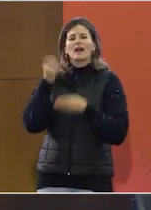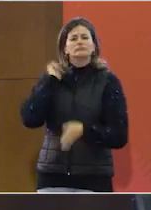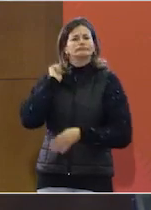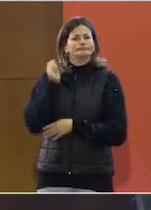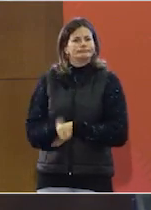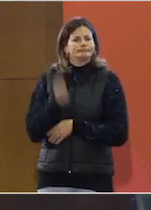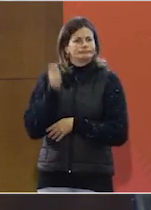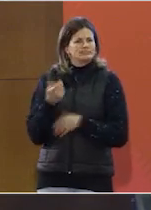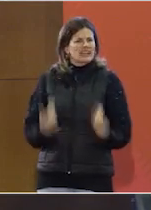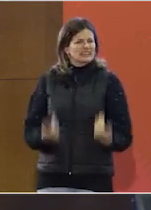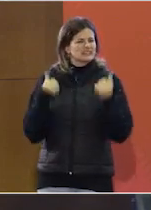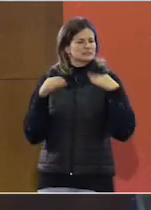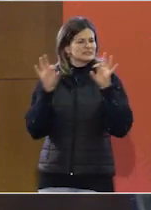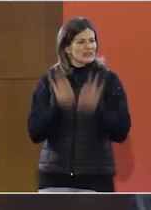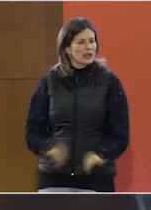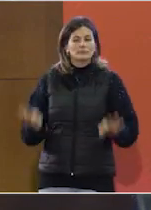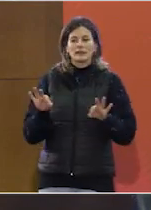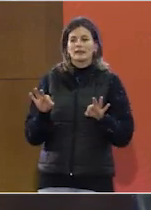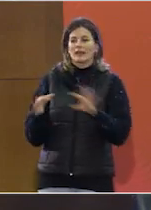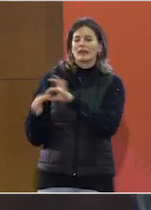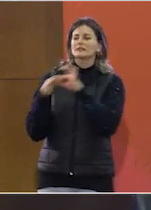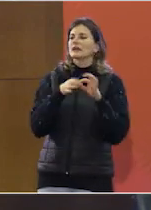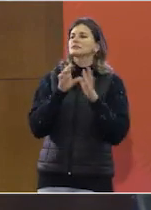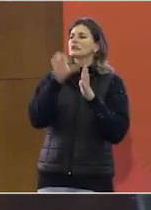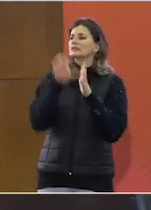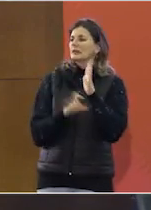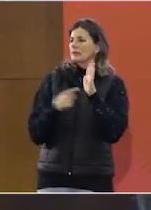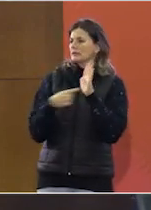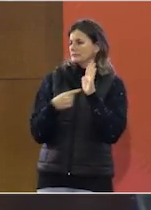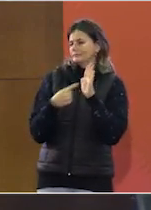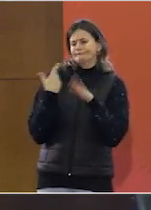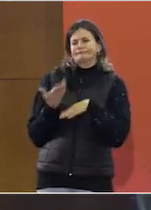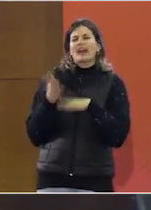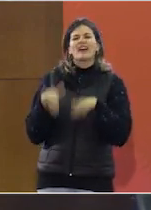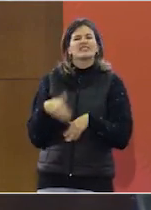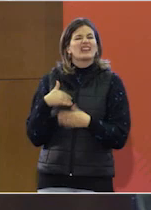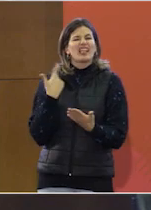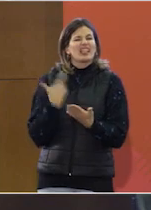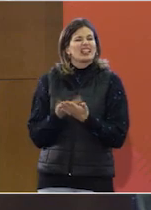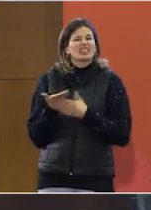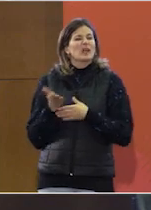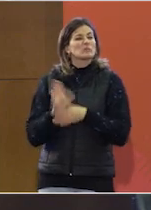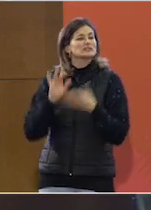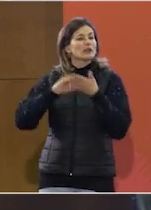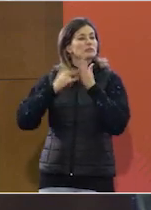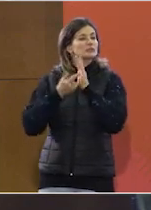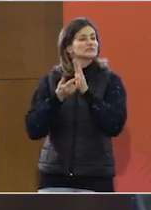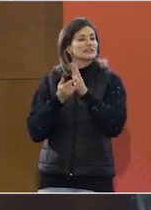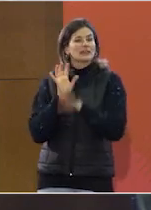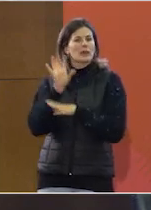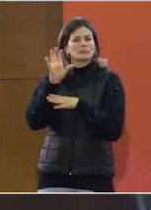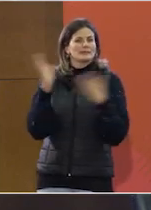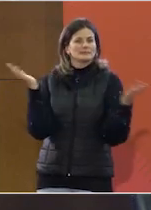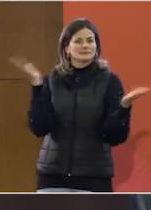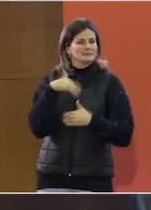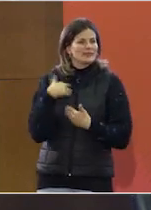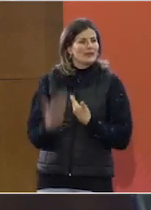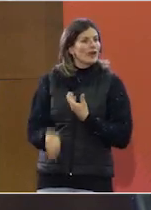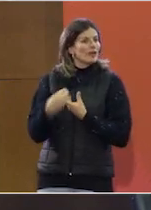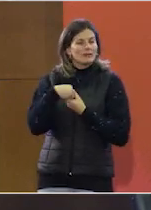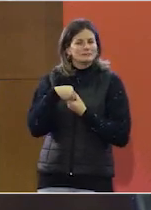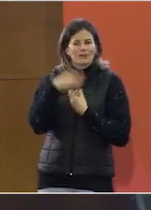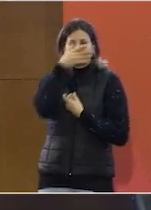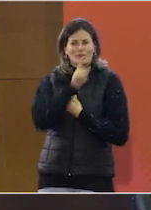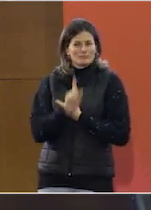sentencia irresponsable con respecto al Estatut, fue demostrar que no tienen un proyecto de país en el que quepa todo el mundo. No